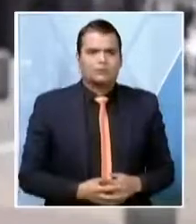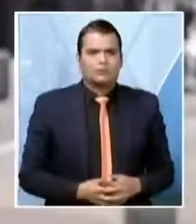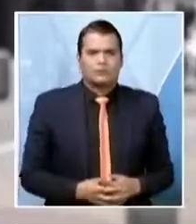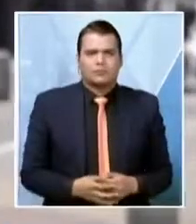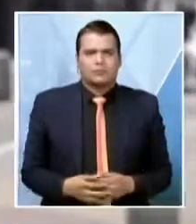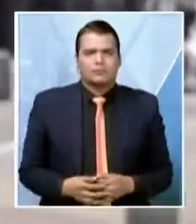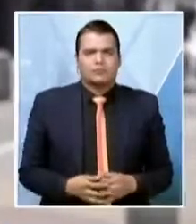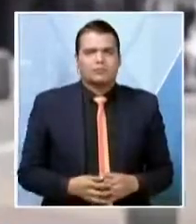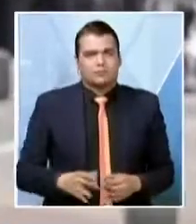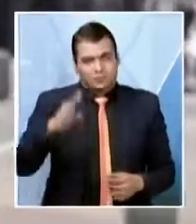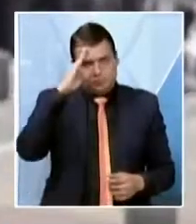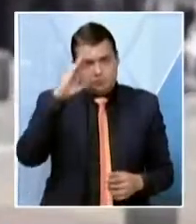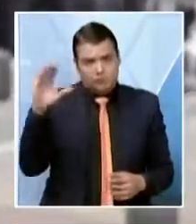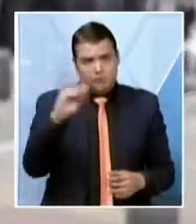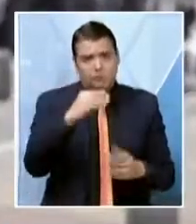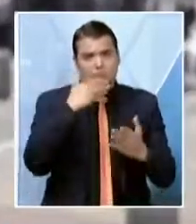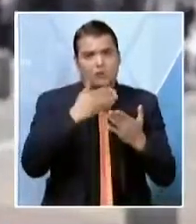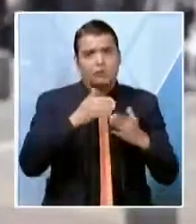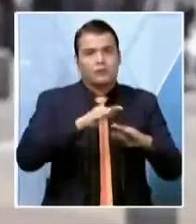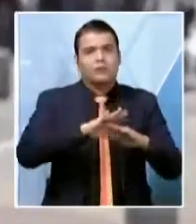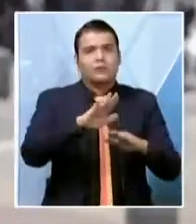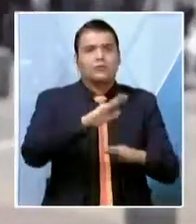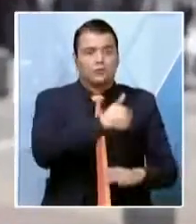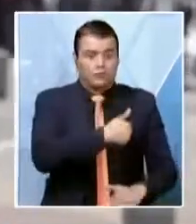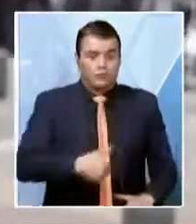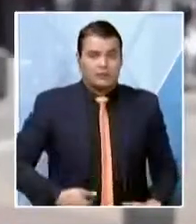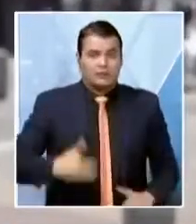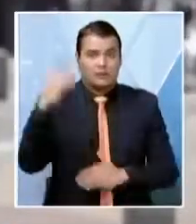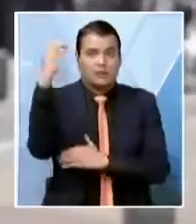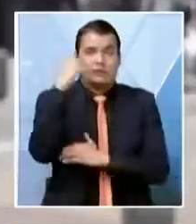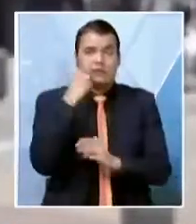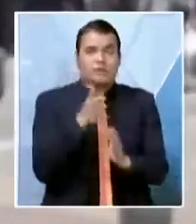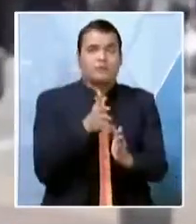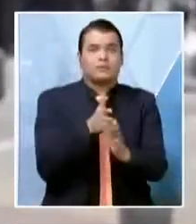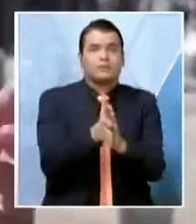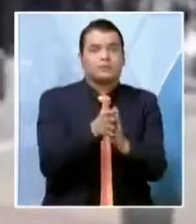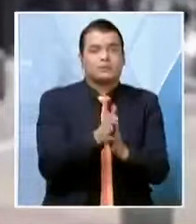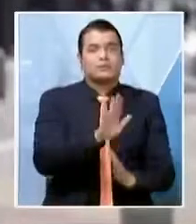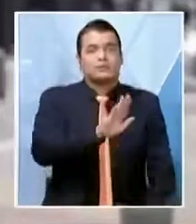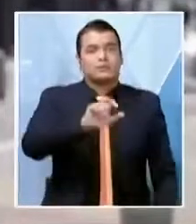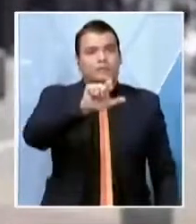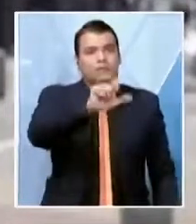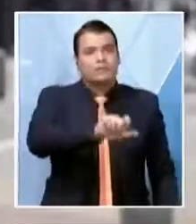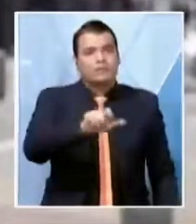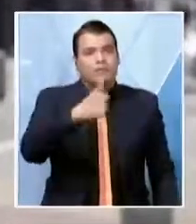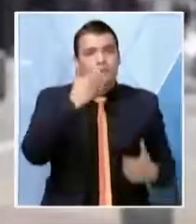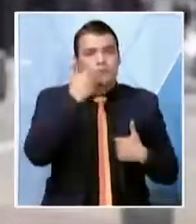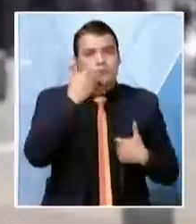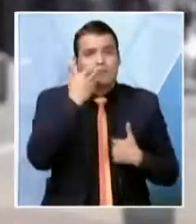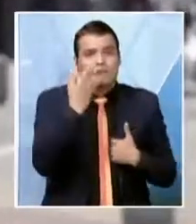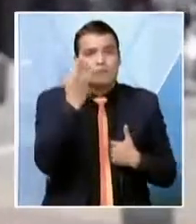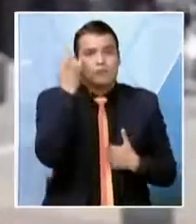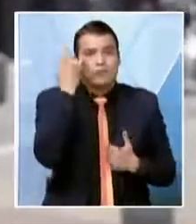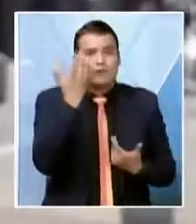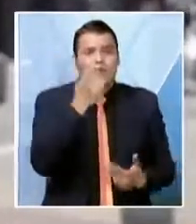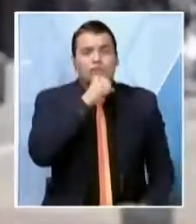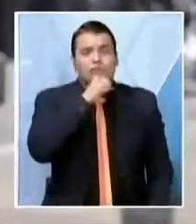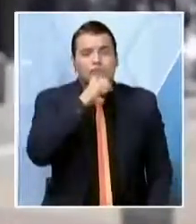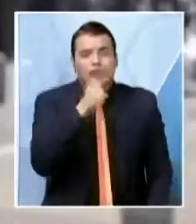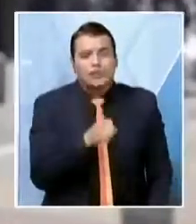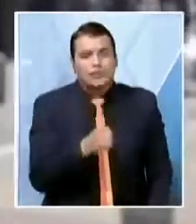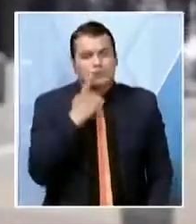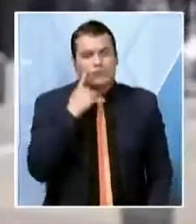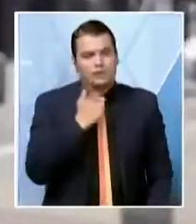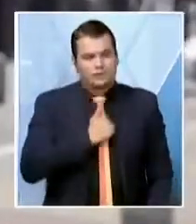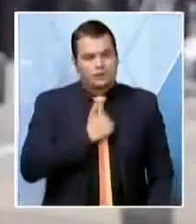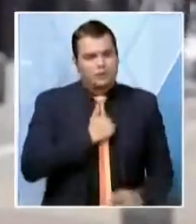Hola, ¿qué tal? Buenas tardes. Mire, desde la Presidencia de la República le están haciendo un llamado a las personas con enfermedades de base y a los adultos mayores para que se